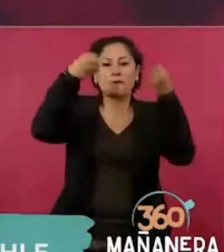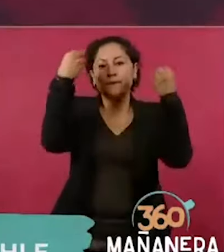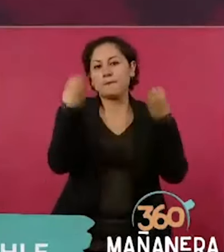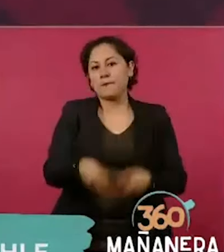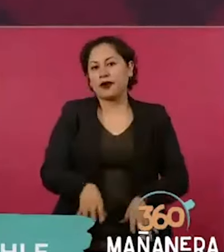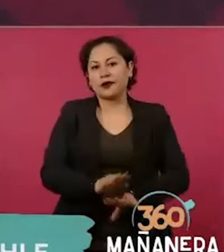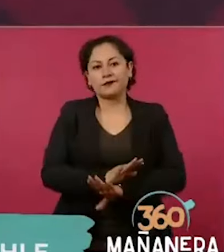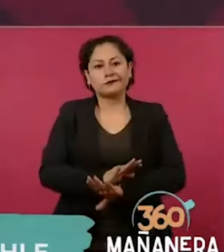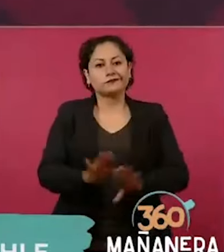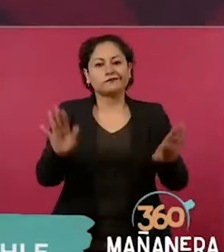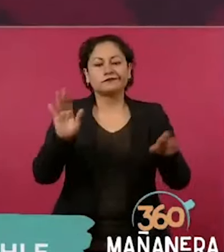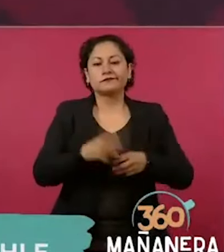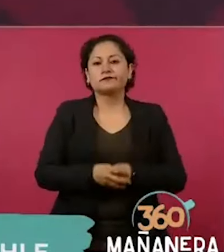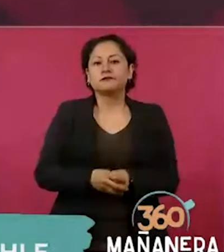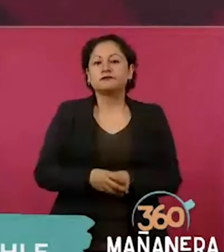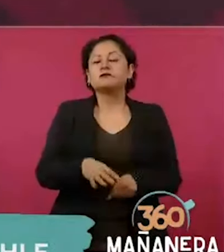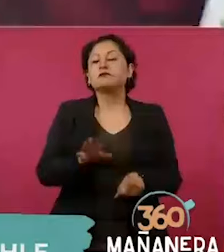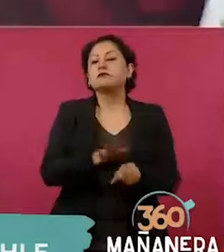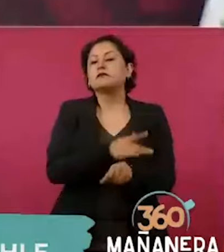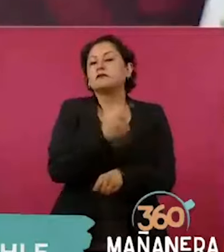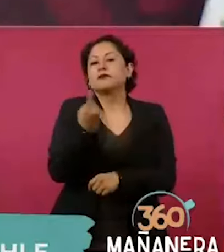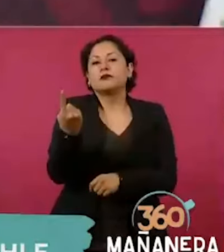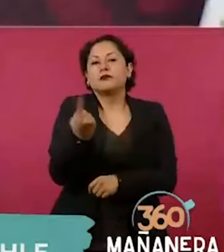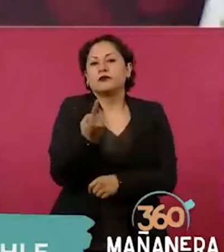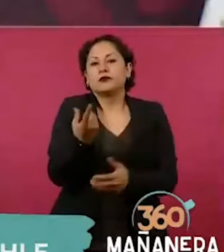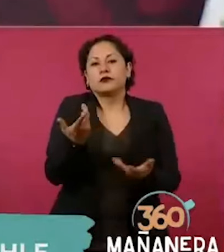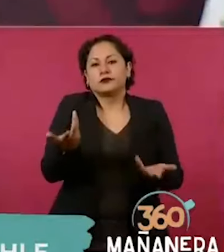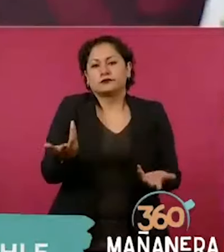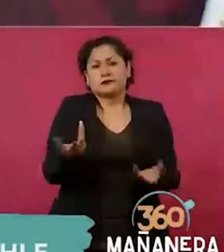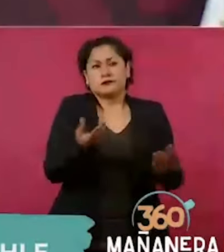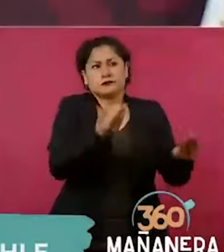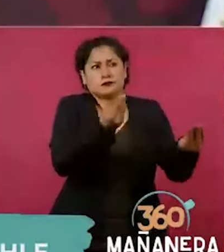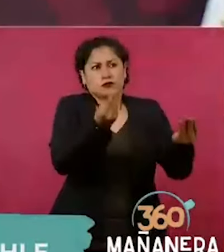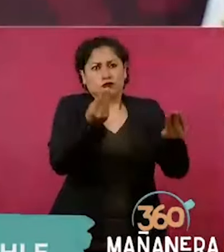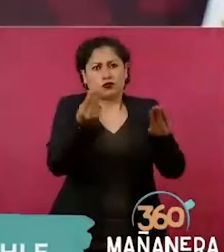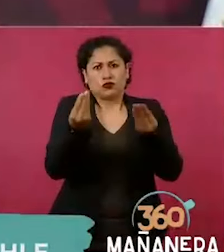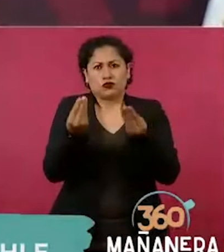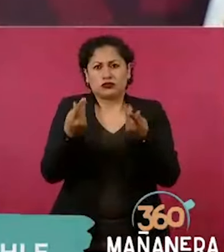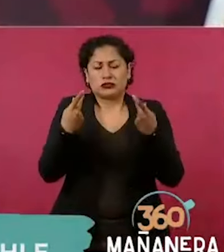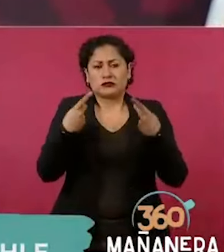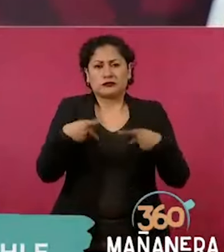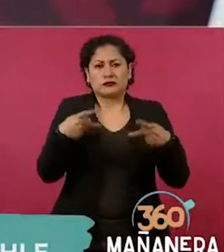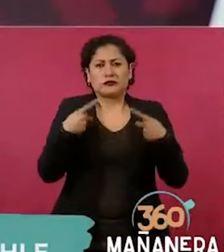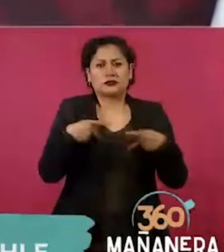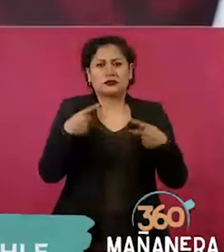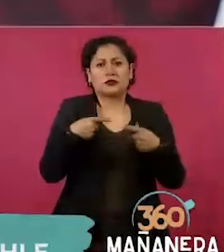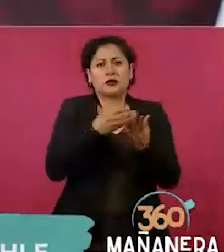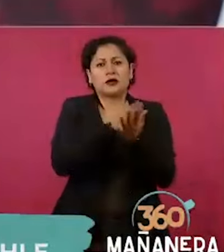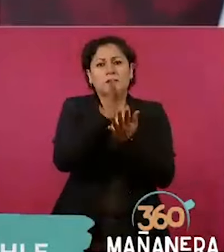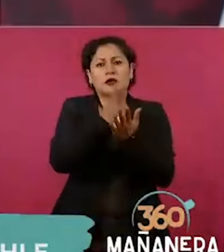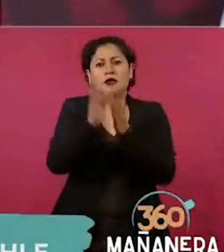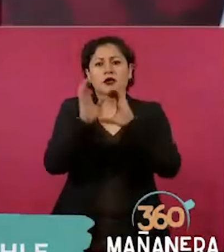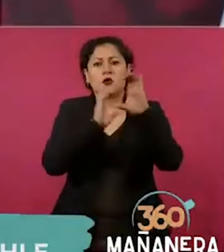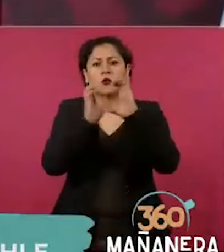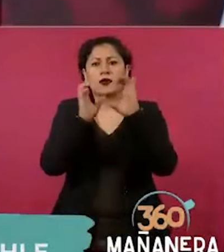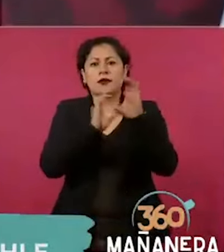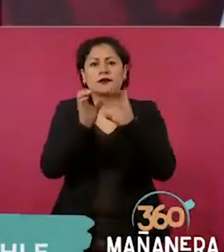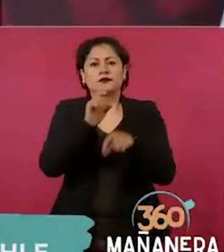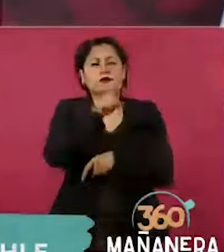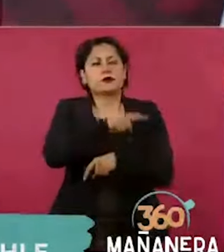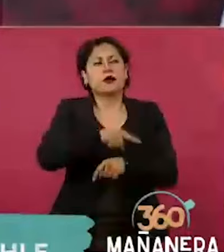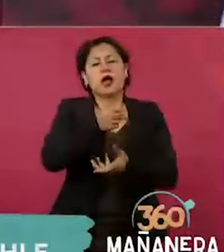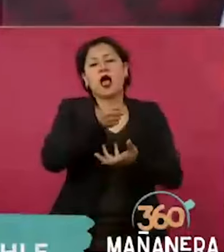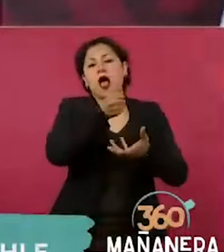porque muchos como siempre este le entregaron dinero